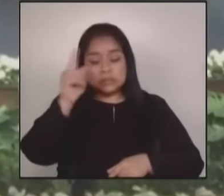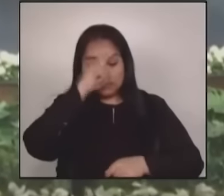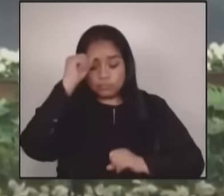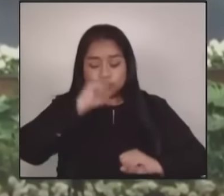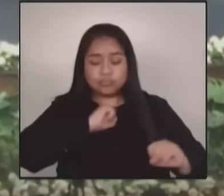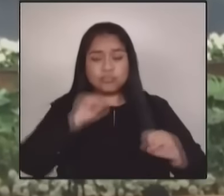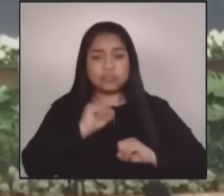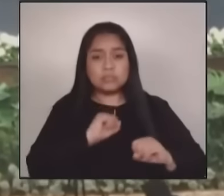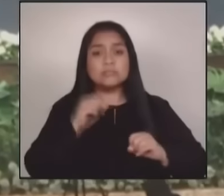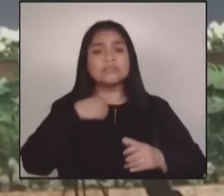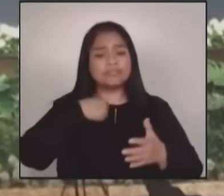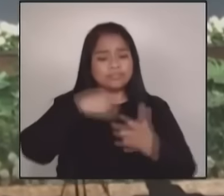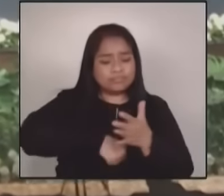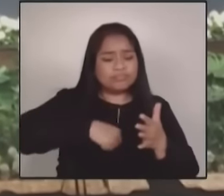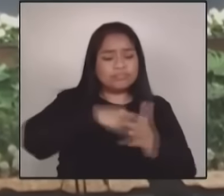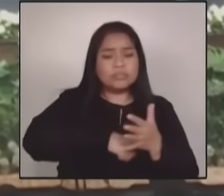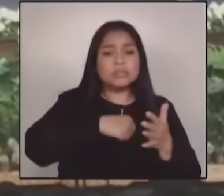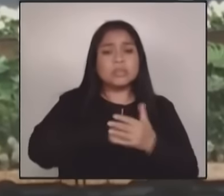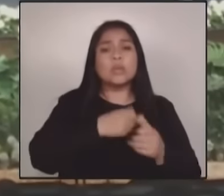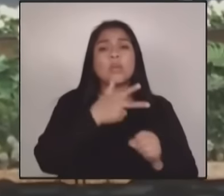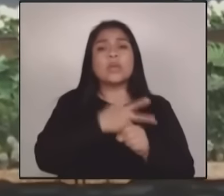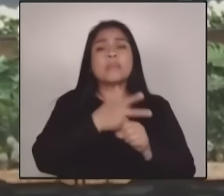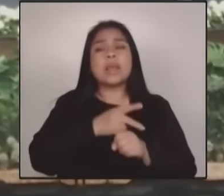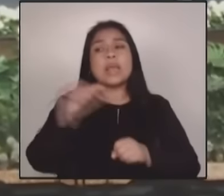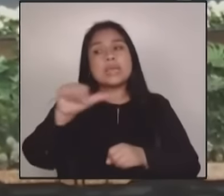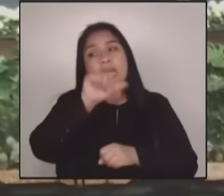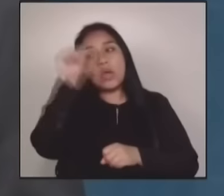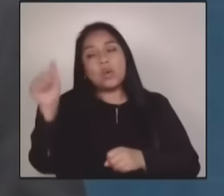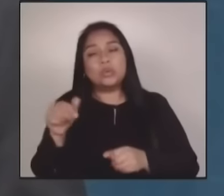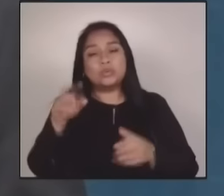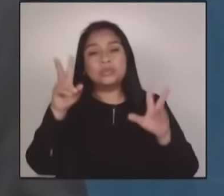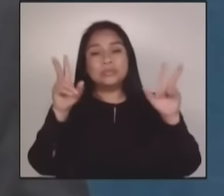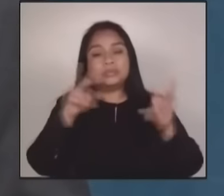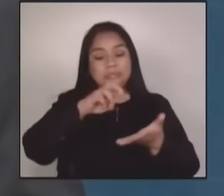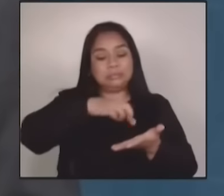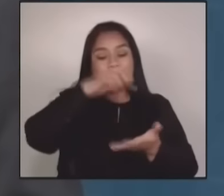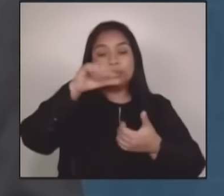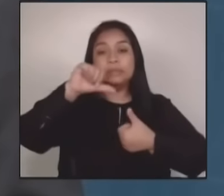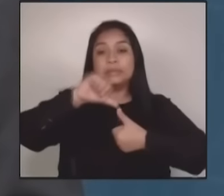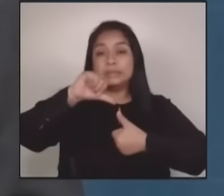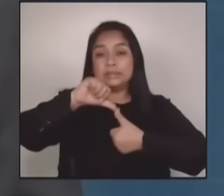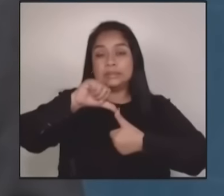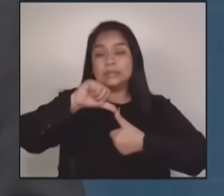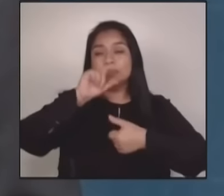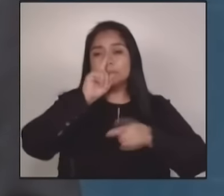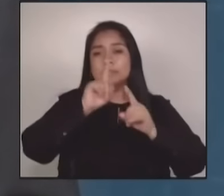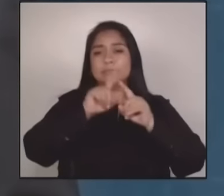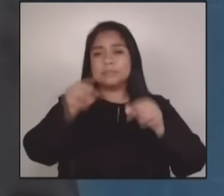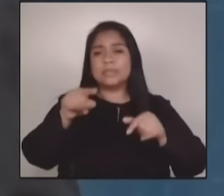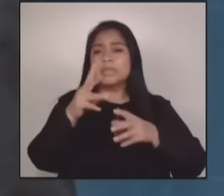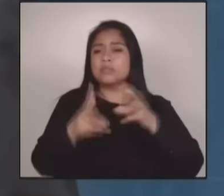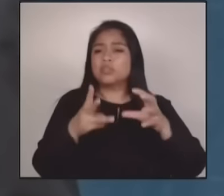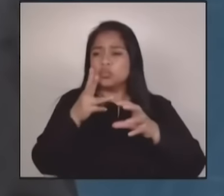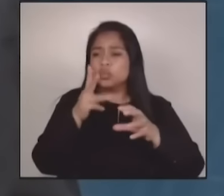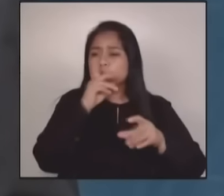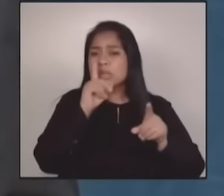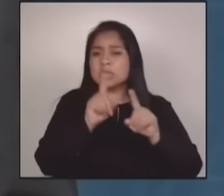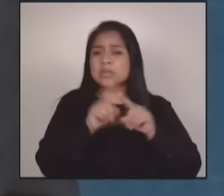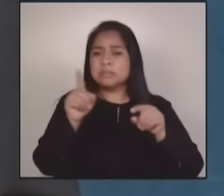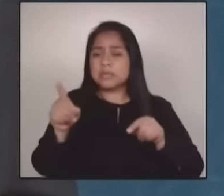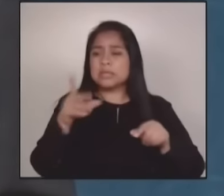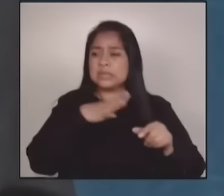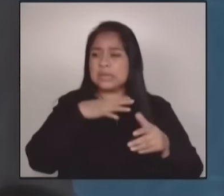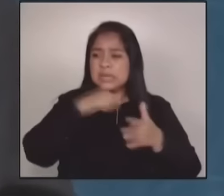estamos enfrentando en Guatemala y en otras partes de Centroamérica y en el mundo. Se están librando batallas